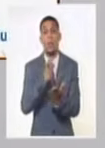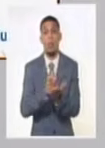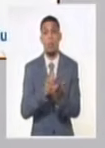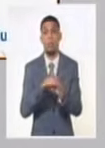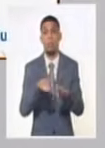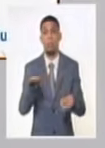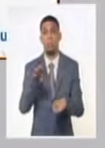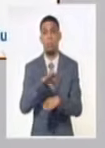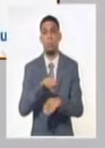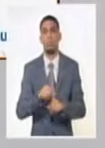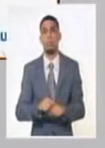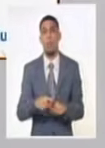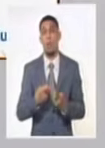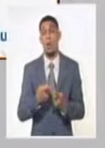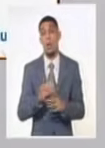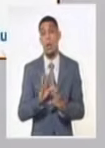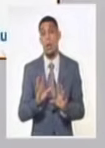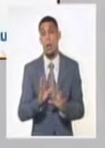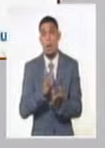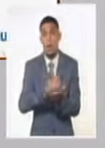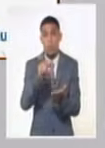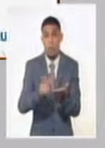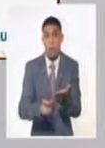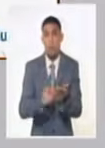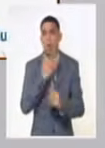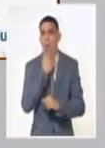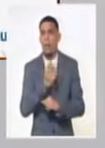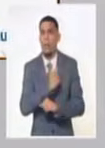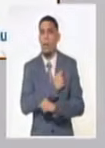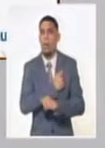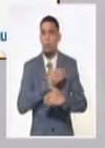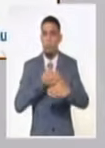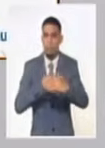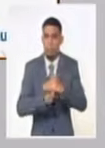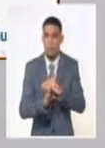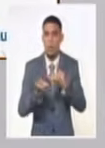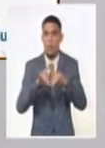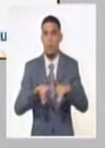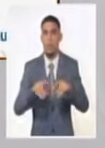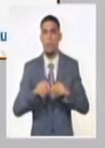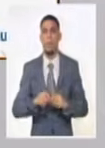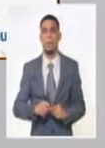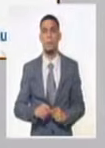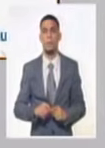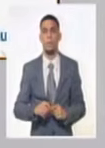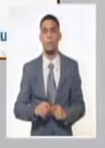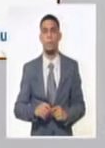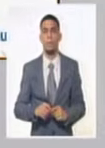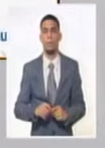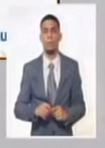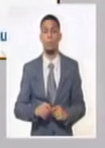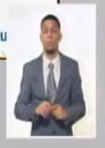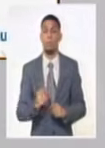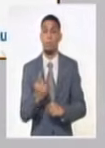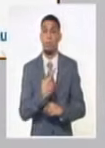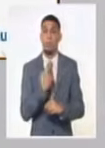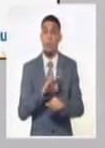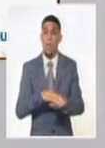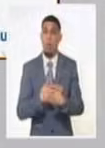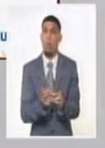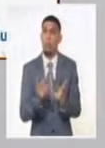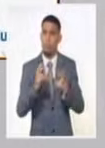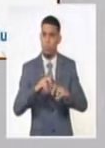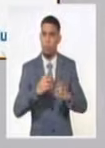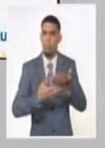el que más esperan nuestras familias, y se ha decidido, por supuesto, después de valorar un grupo grande de alternativas con